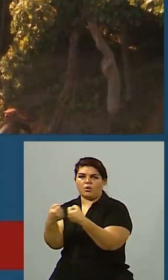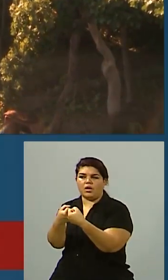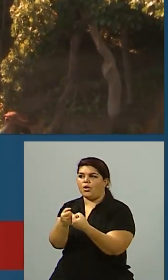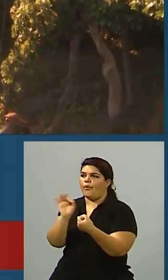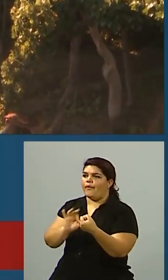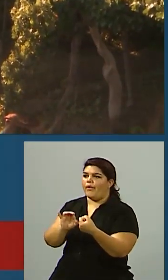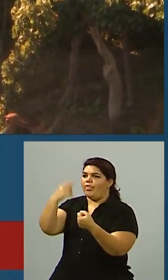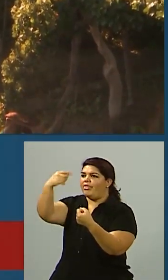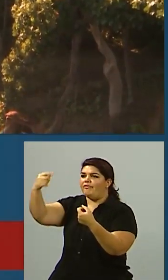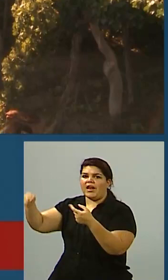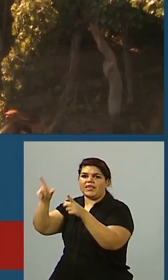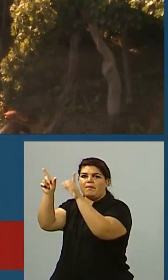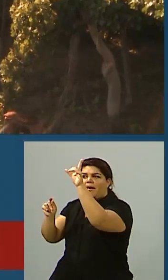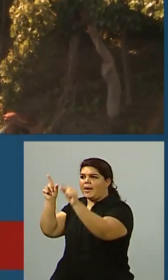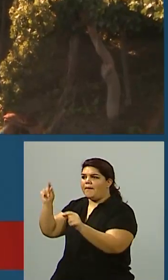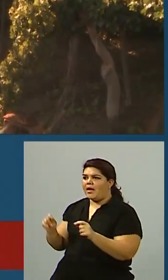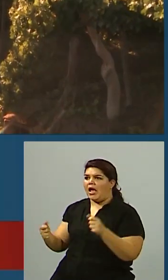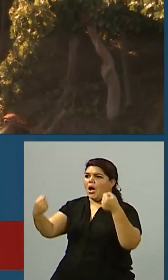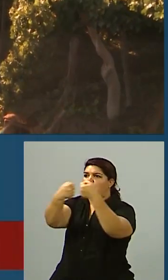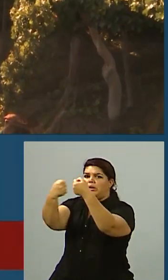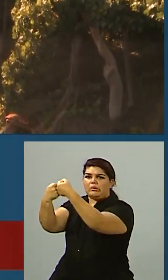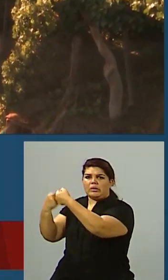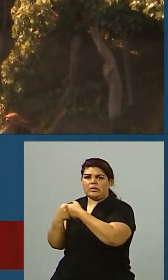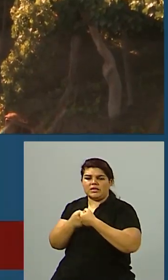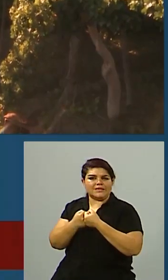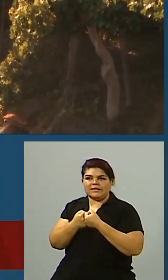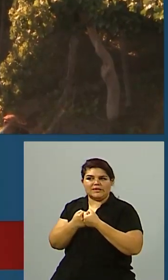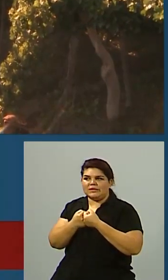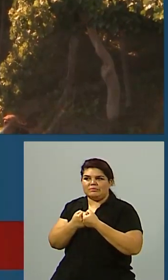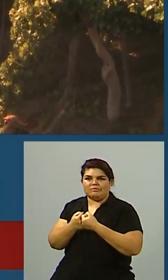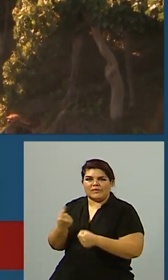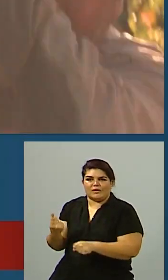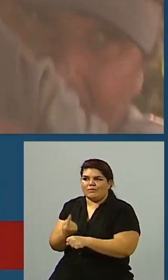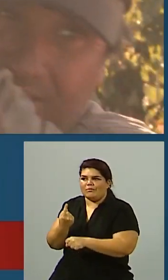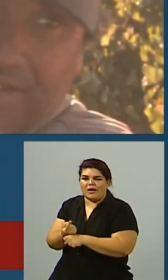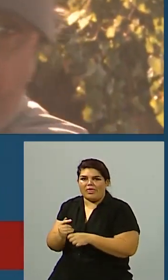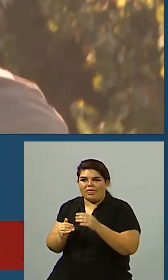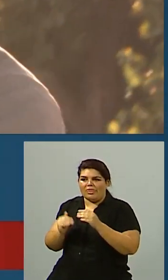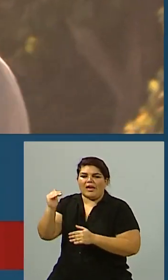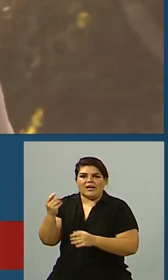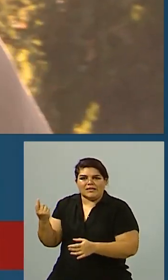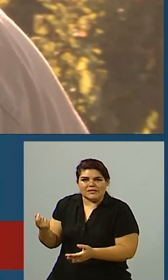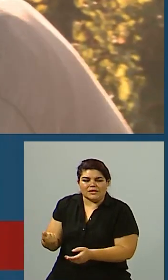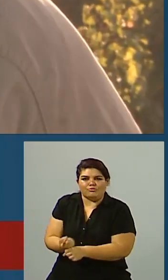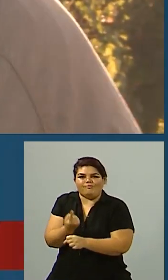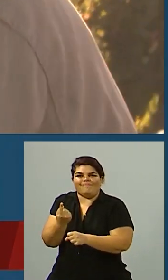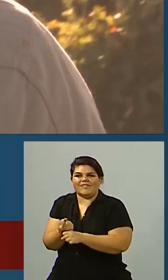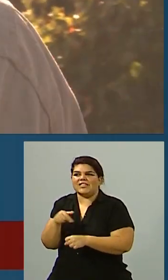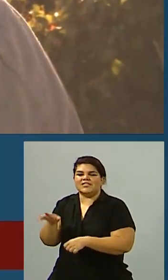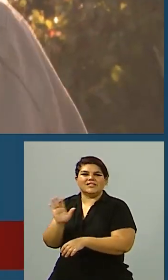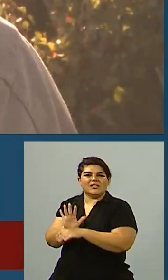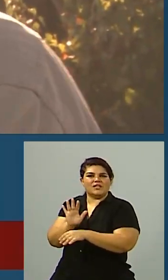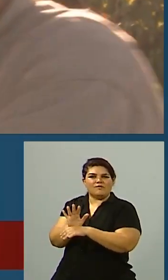tantos años, tantas décadas, si me permitís, y nadie ha podido o ha querido corregir. Y eso nos va dejando afuera del